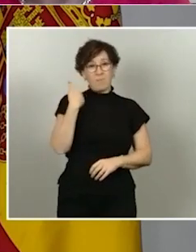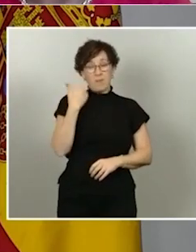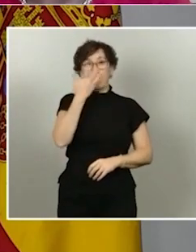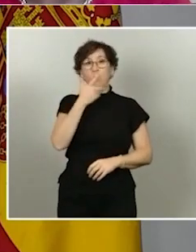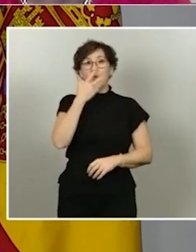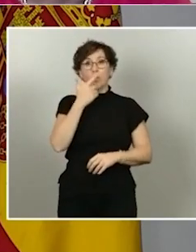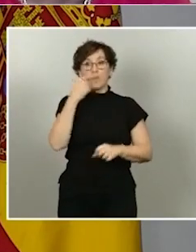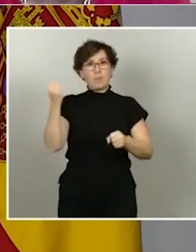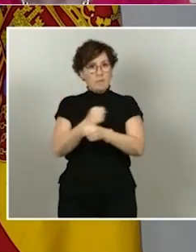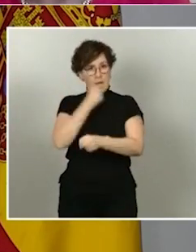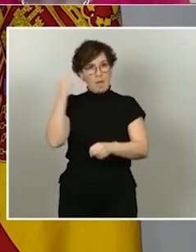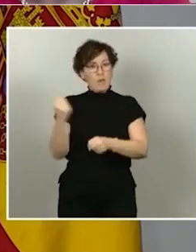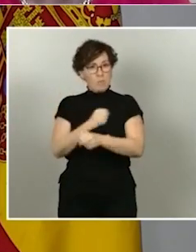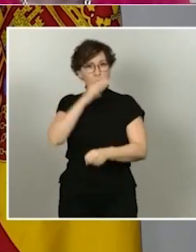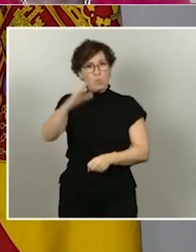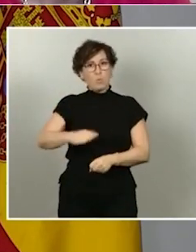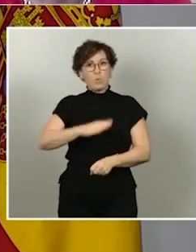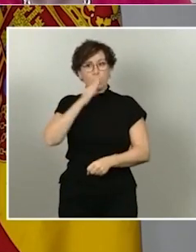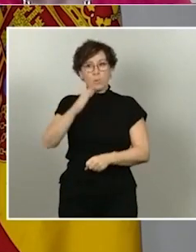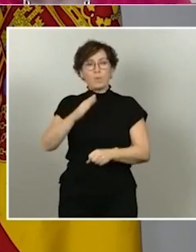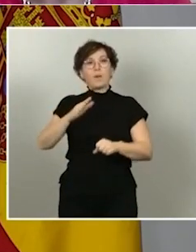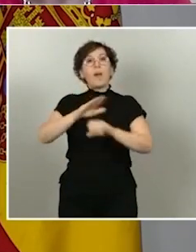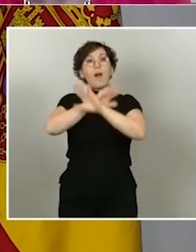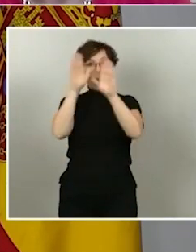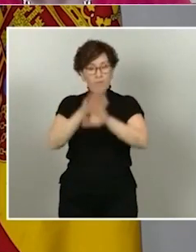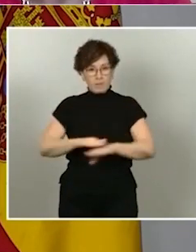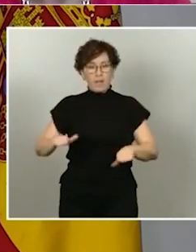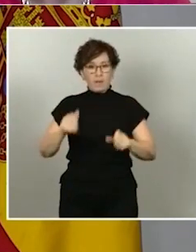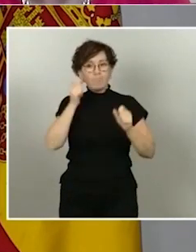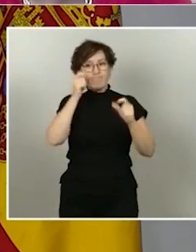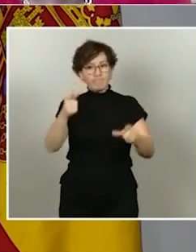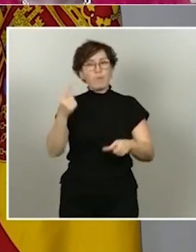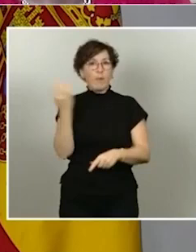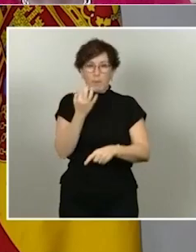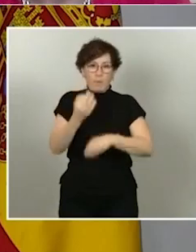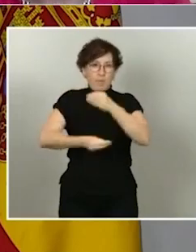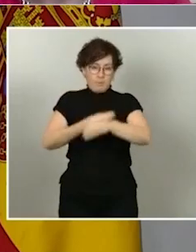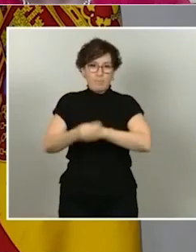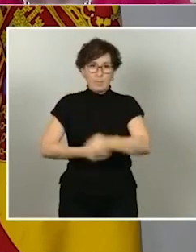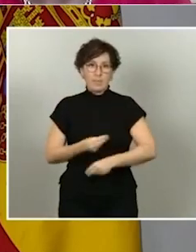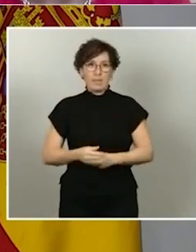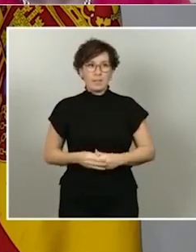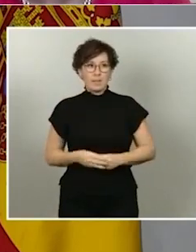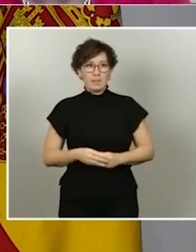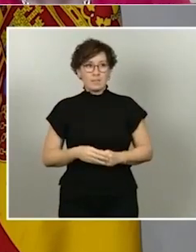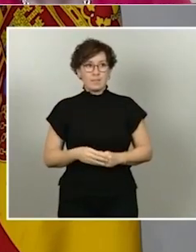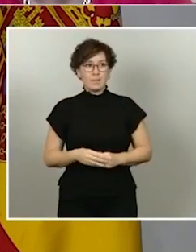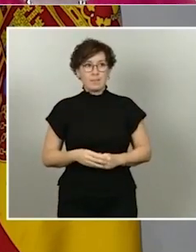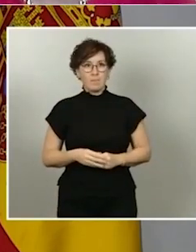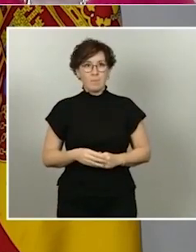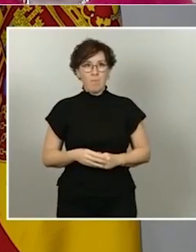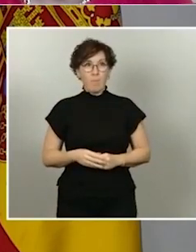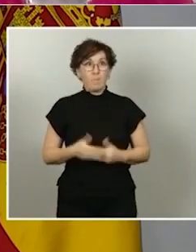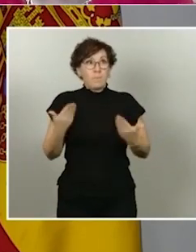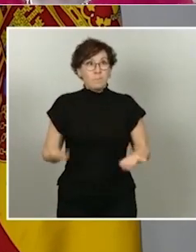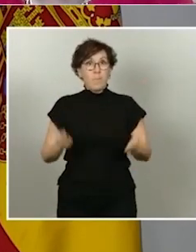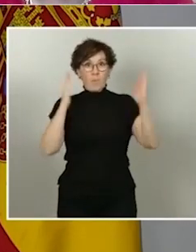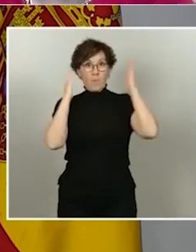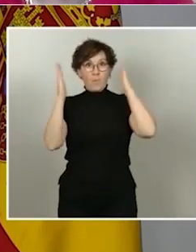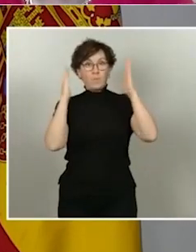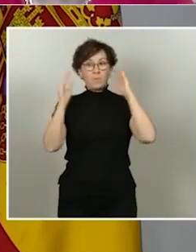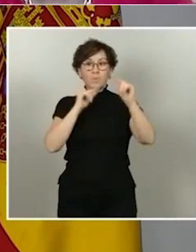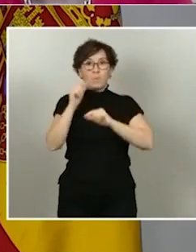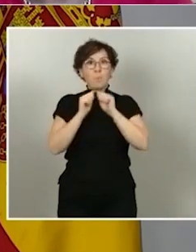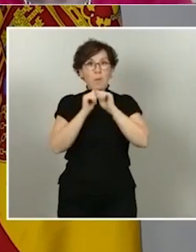informe que emite la Guardia Civil, el famoso informe, y que dos de sus, el instructor, que es un capitán, y el teniente, que es un secretario, se habla de que hay